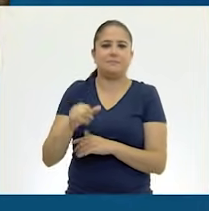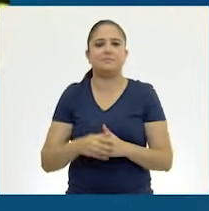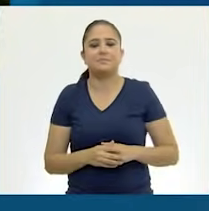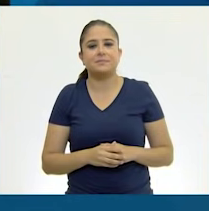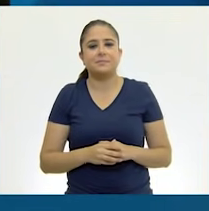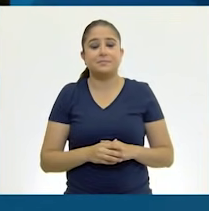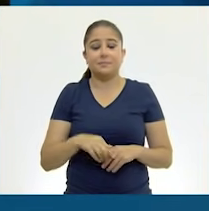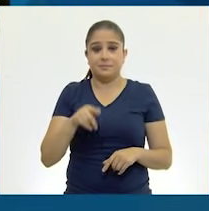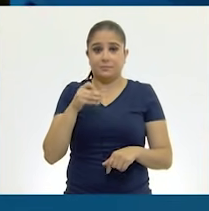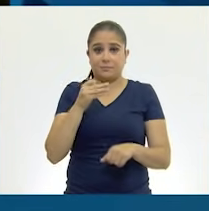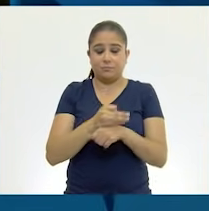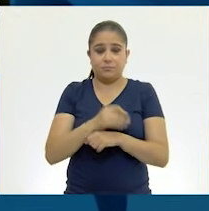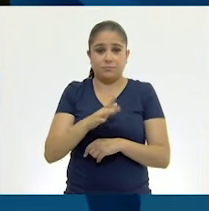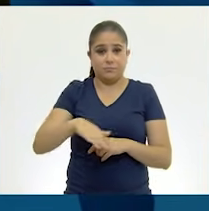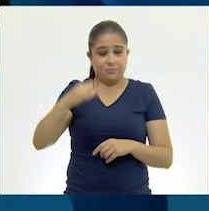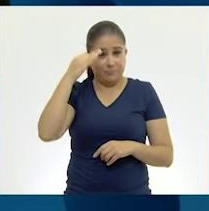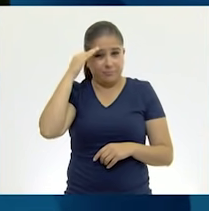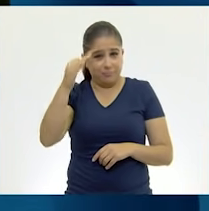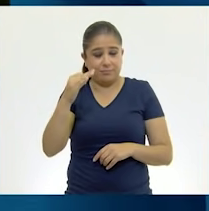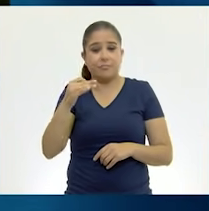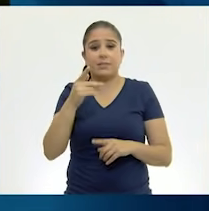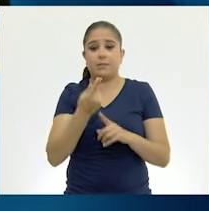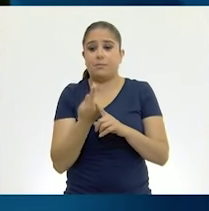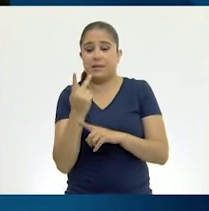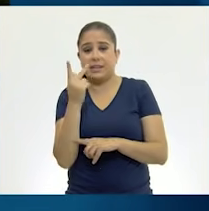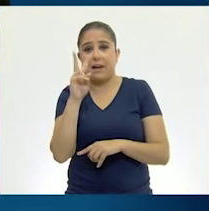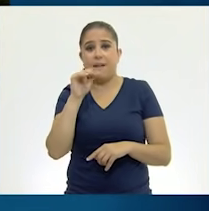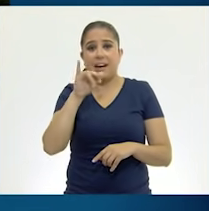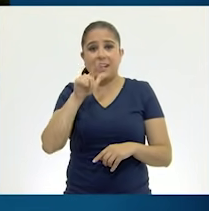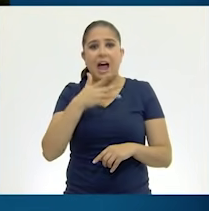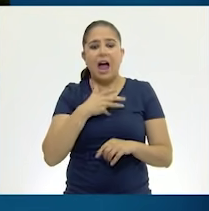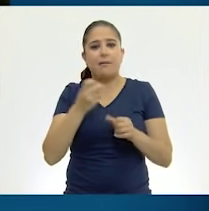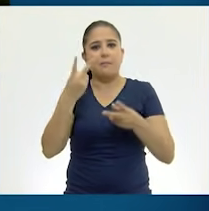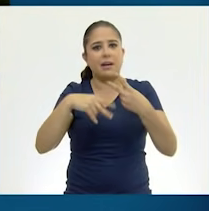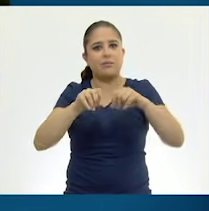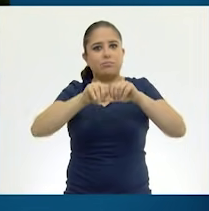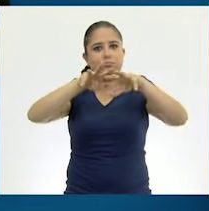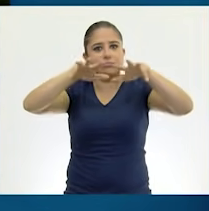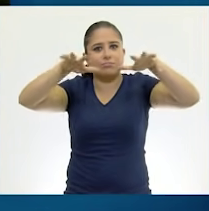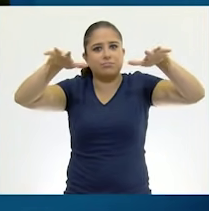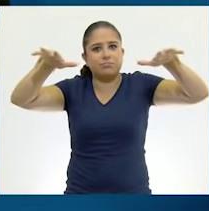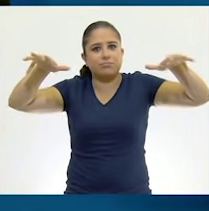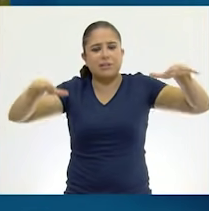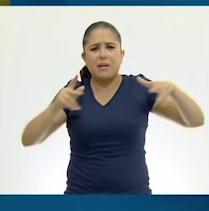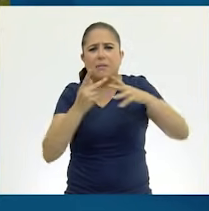En esta época, la planta de la vainilla está floreando. Le sale una